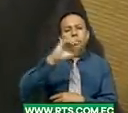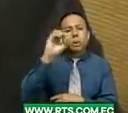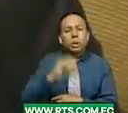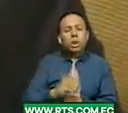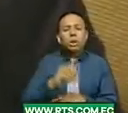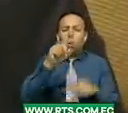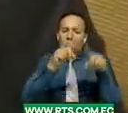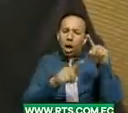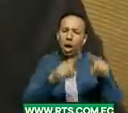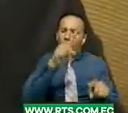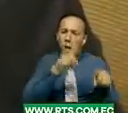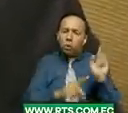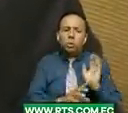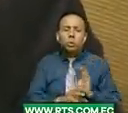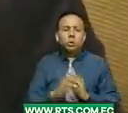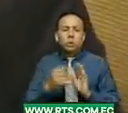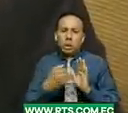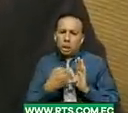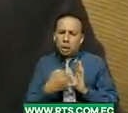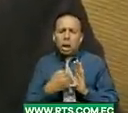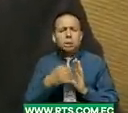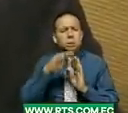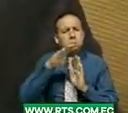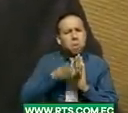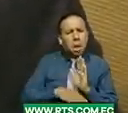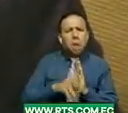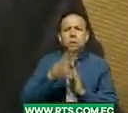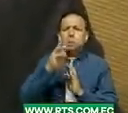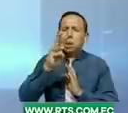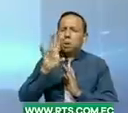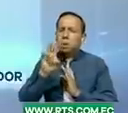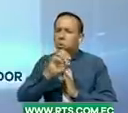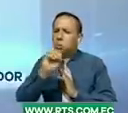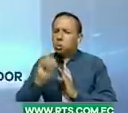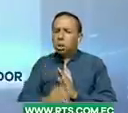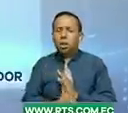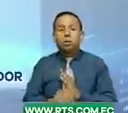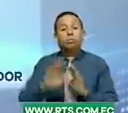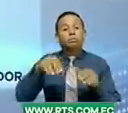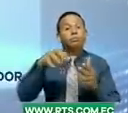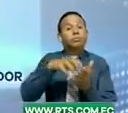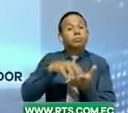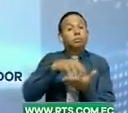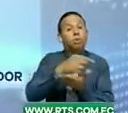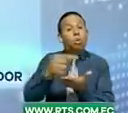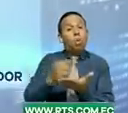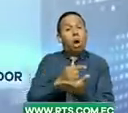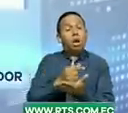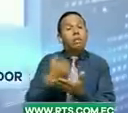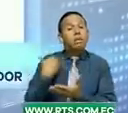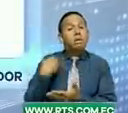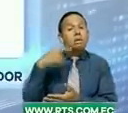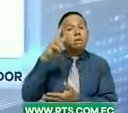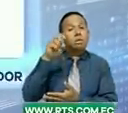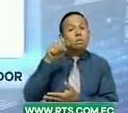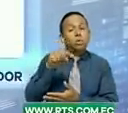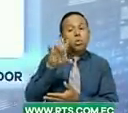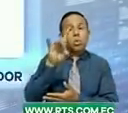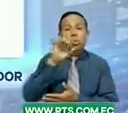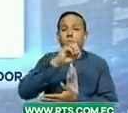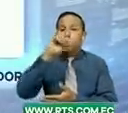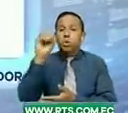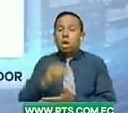parte agrícola con tasas subvencionadas del 6-7%. Guayas tiene el 12.8% de la